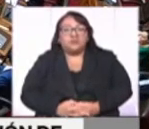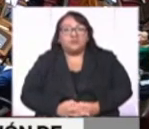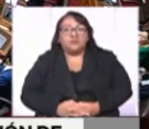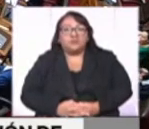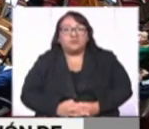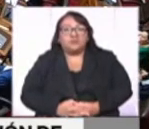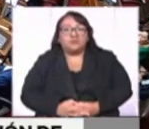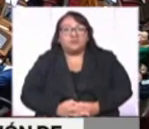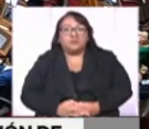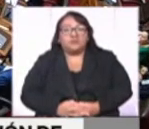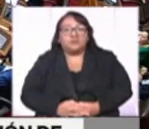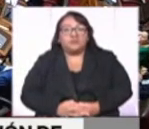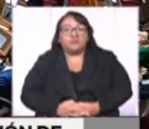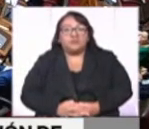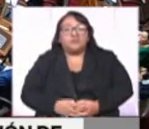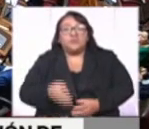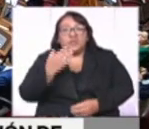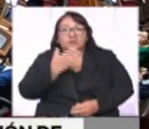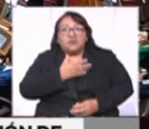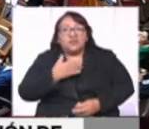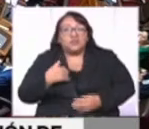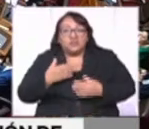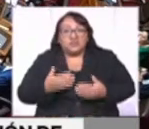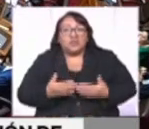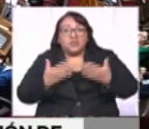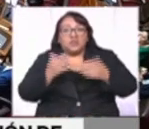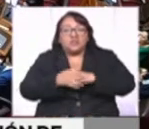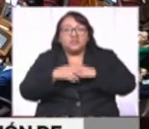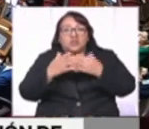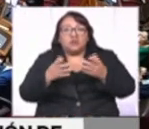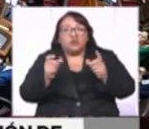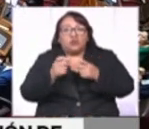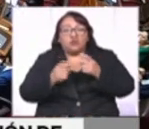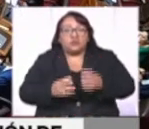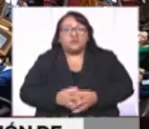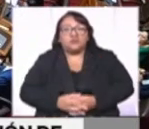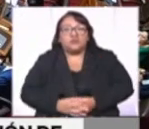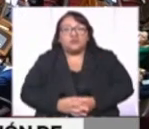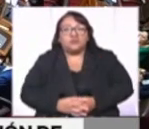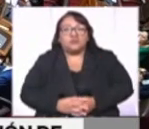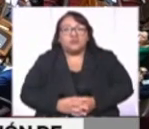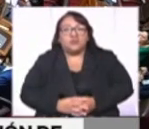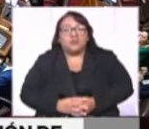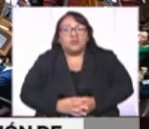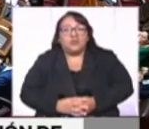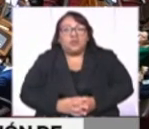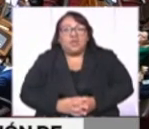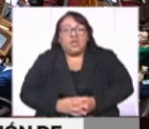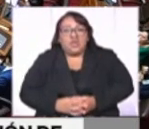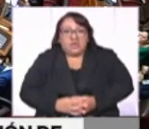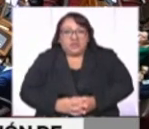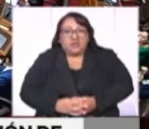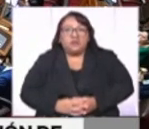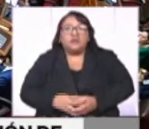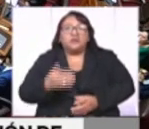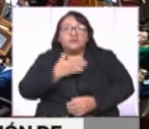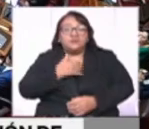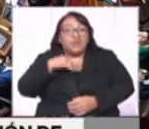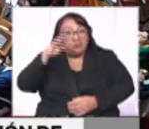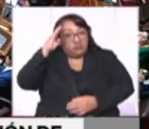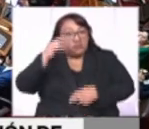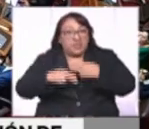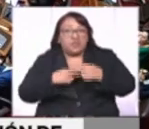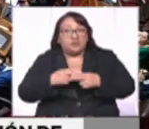Muchísimas gracias, presidente. Por su intermedio hacemos llegar el saludo a todos los colegas presentes. Presidente, la Policía Nacional del